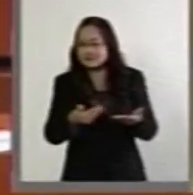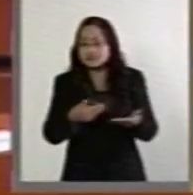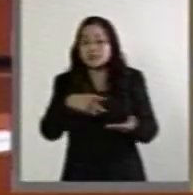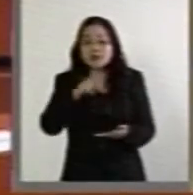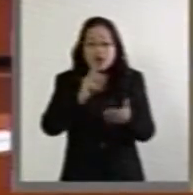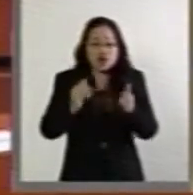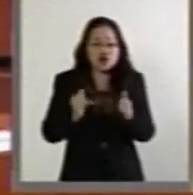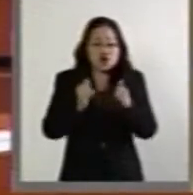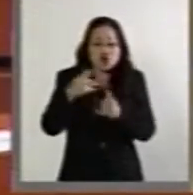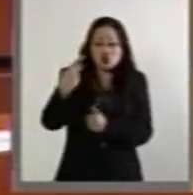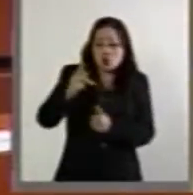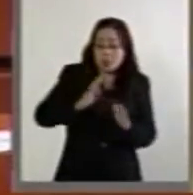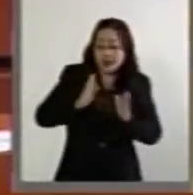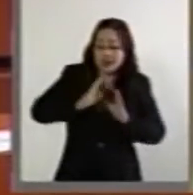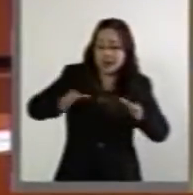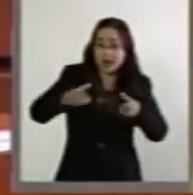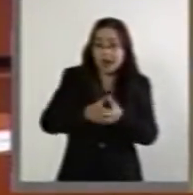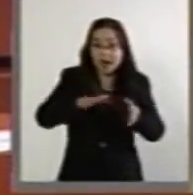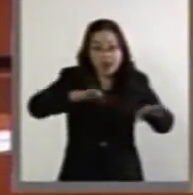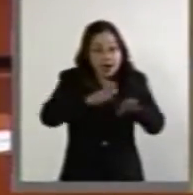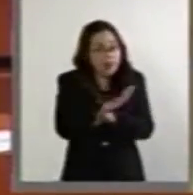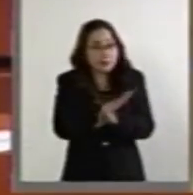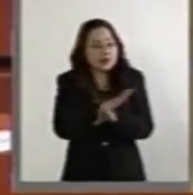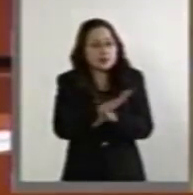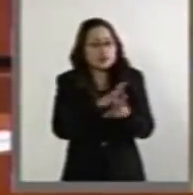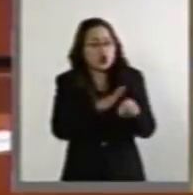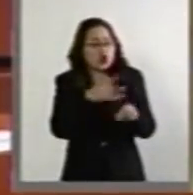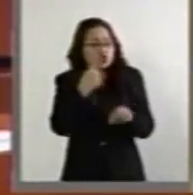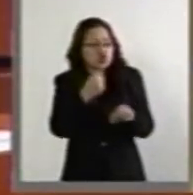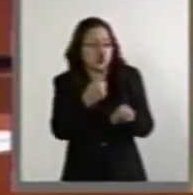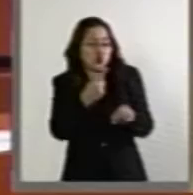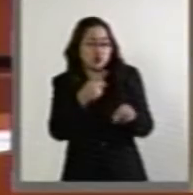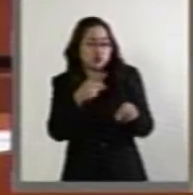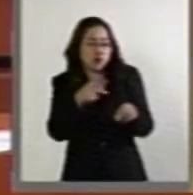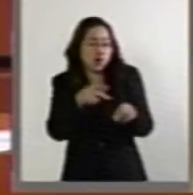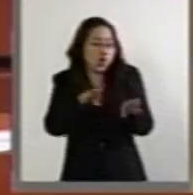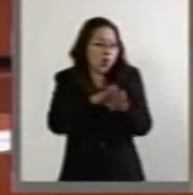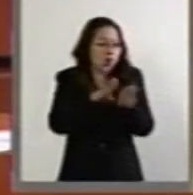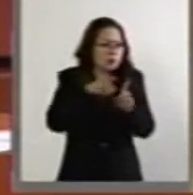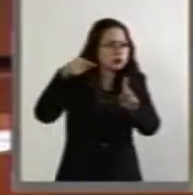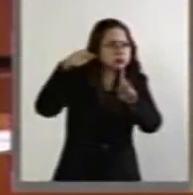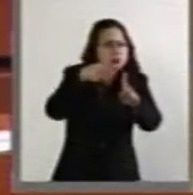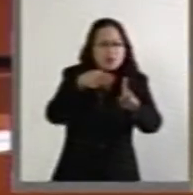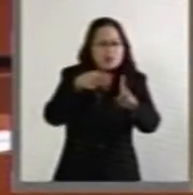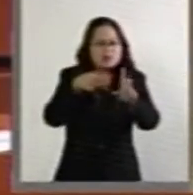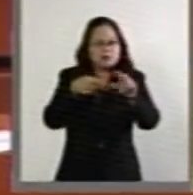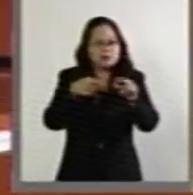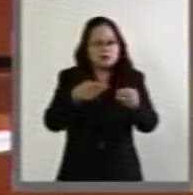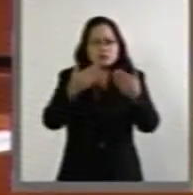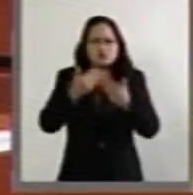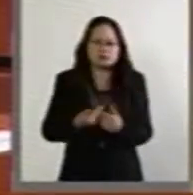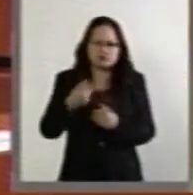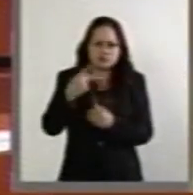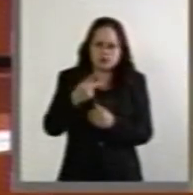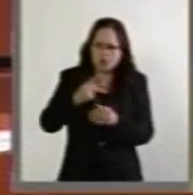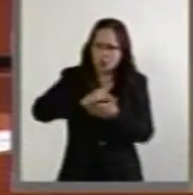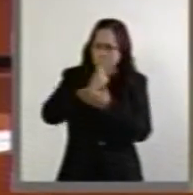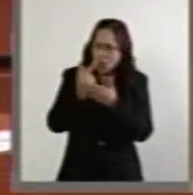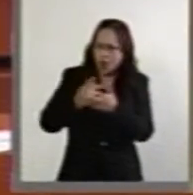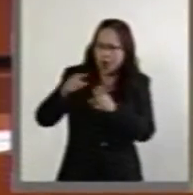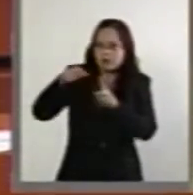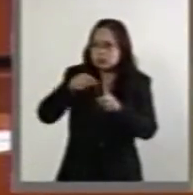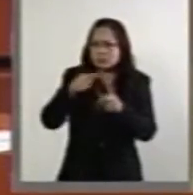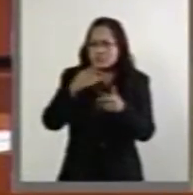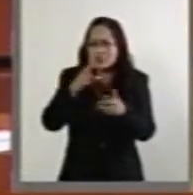del ejército no va a cambiar ni su formación, ni su objetivo, ni sus estrategias